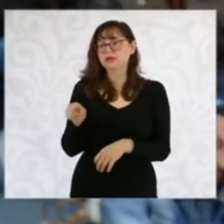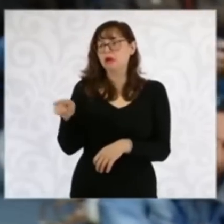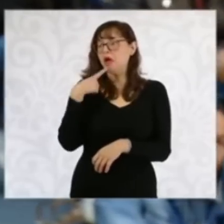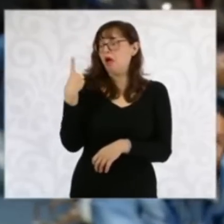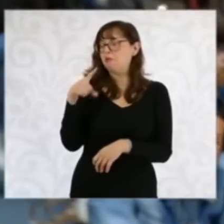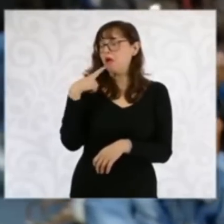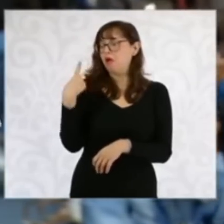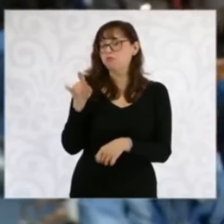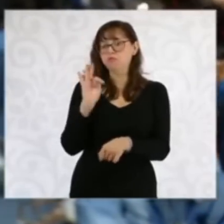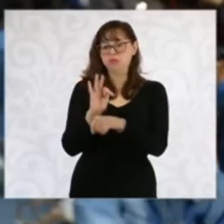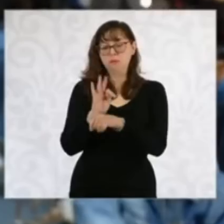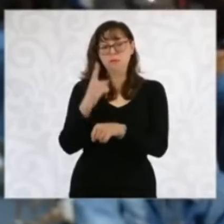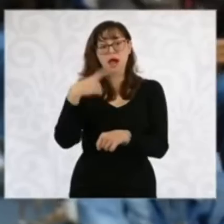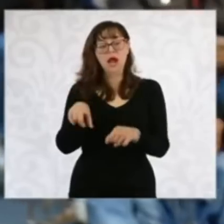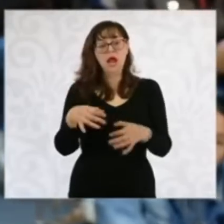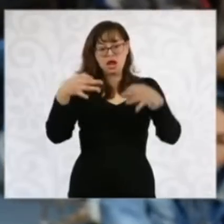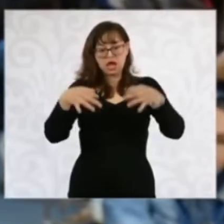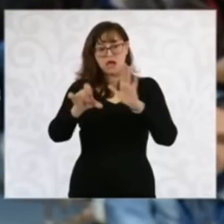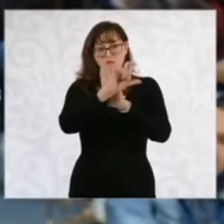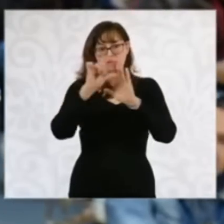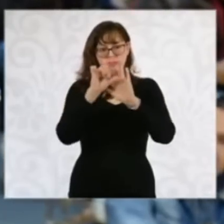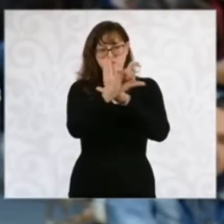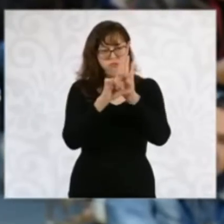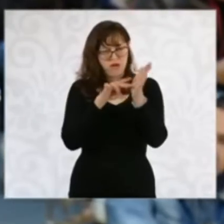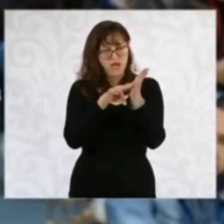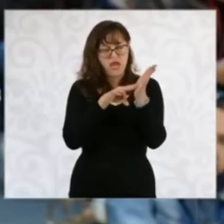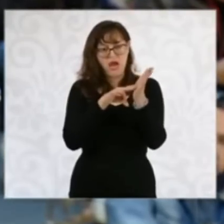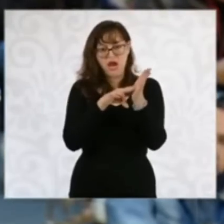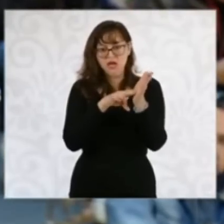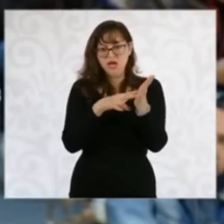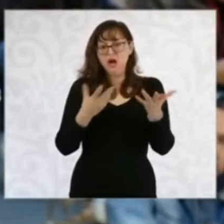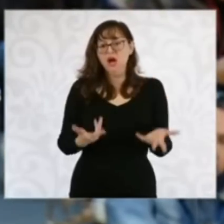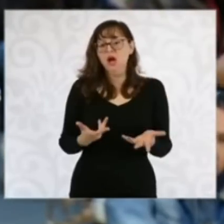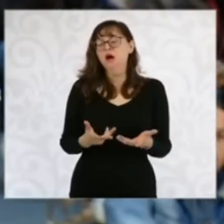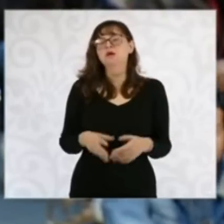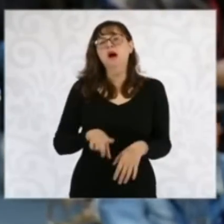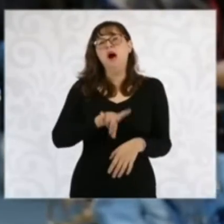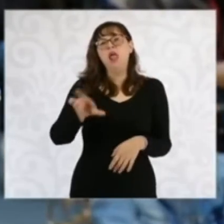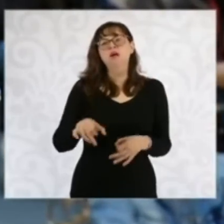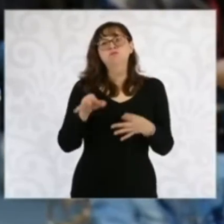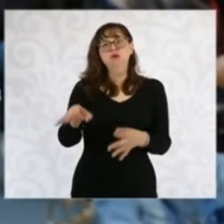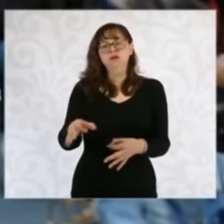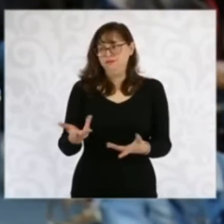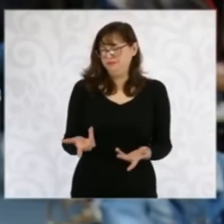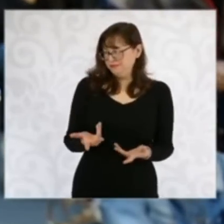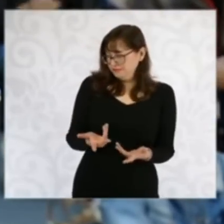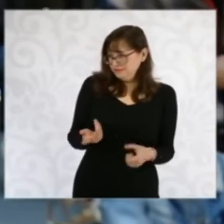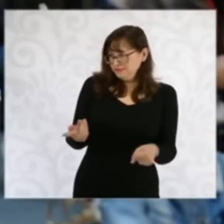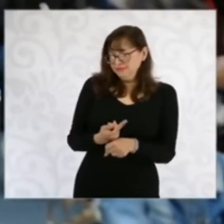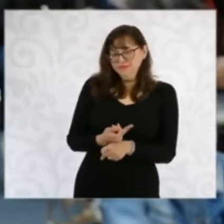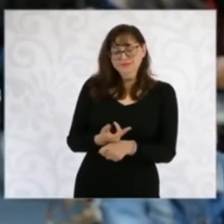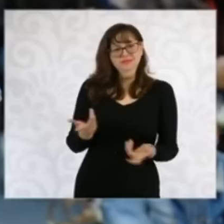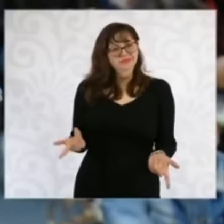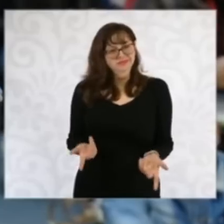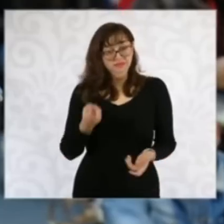con etiquetado de advertencia respecto a lo que contienen. La pregunta sería, esta obstaculización de esta implementación de